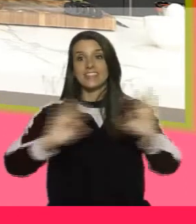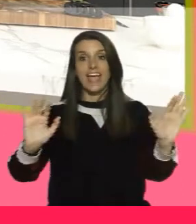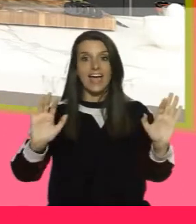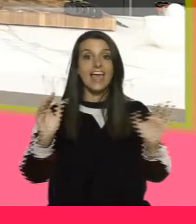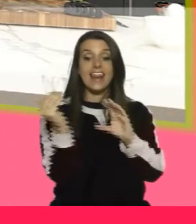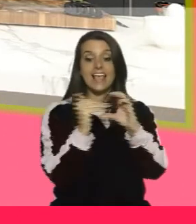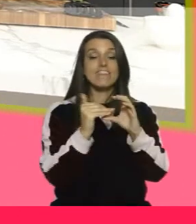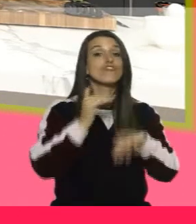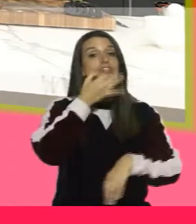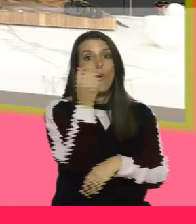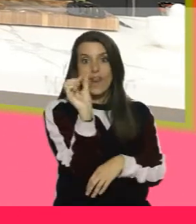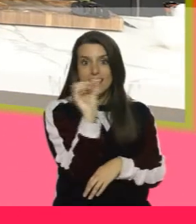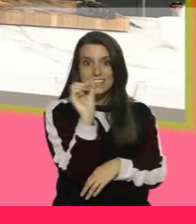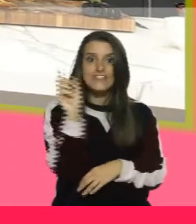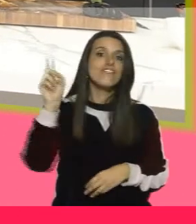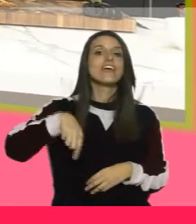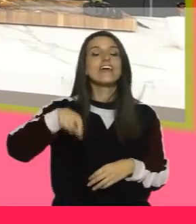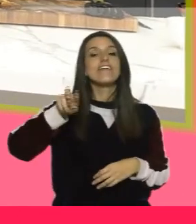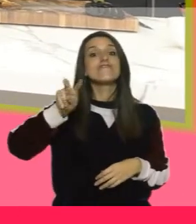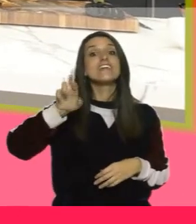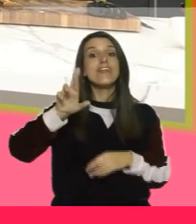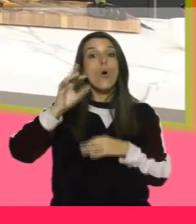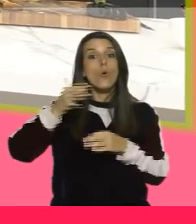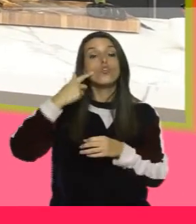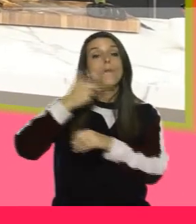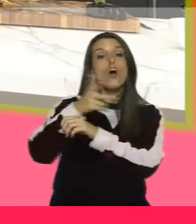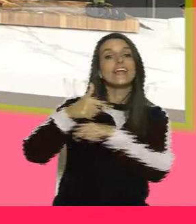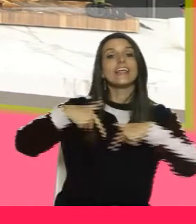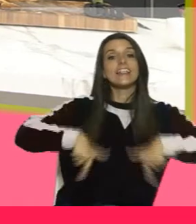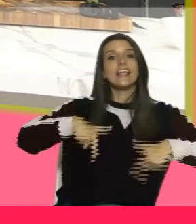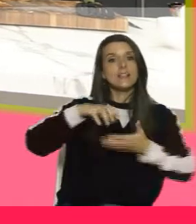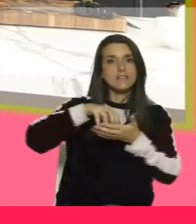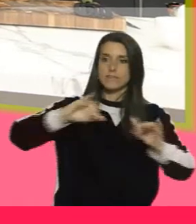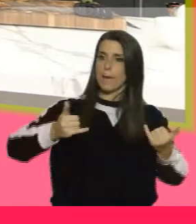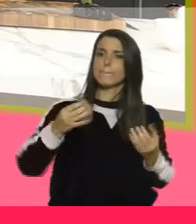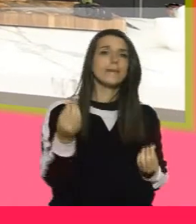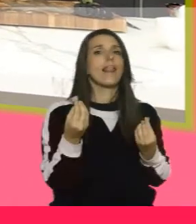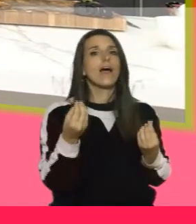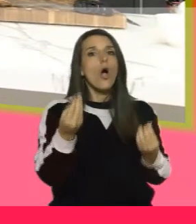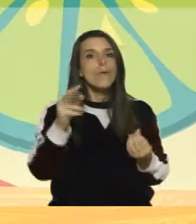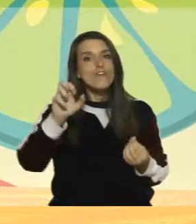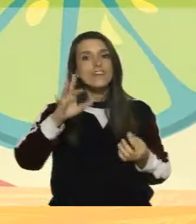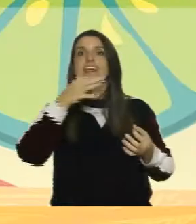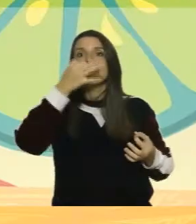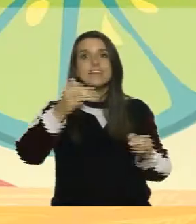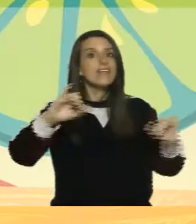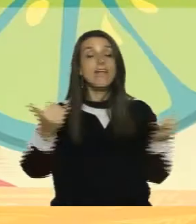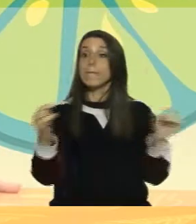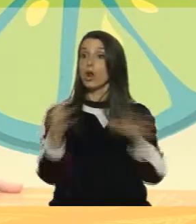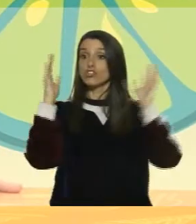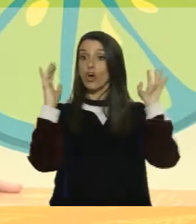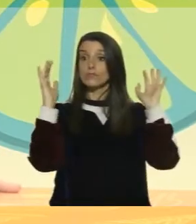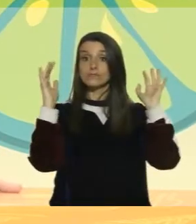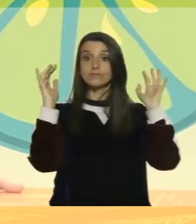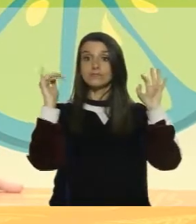rellenos. Estamos, le decíamos pronto. Que en un ratito va a estar Birna entonces en el móvil, vamos a seguir. Ya está. ¿Sabes que a Birna la nombramos? No. ¿Y ella ya está lista? No me